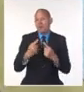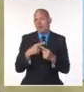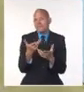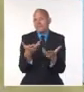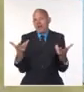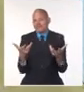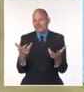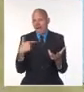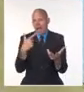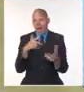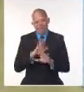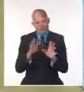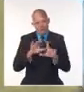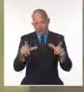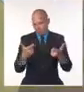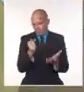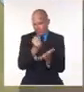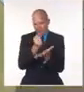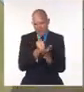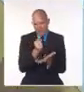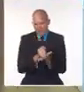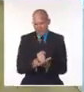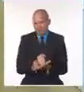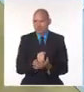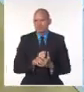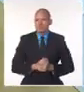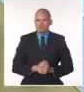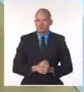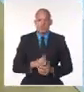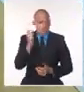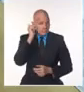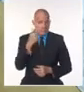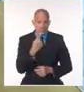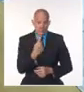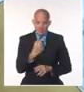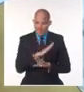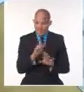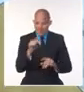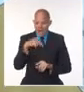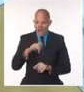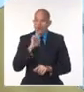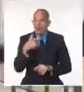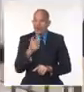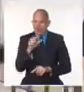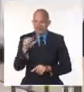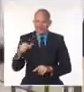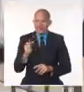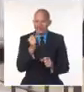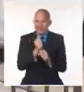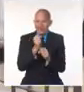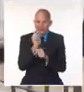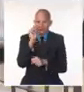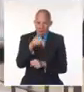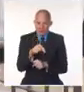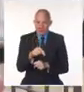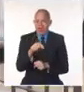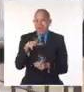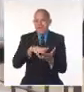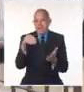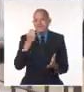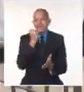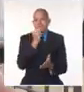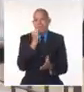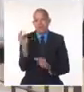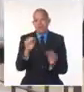Hemos aumentado sensiblemente la plantilla del Departamento de Legalizaciones y hemos expandido el